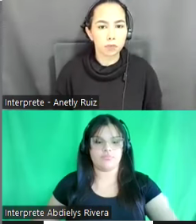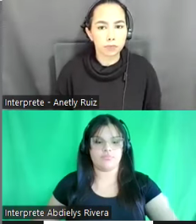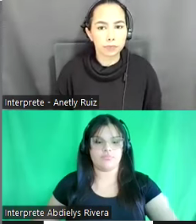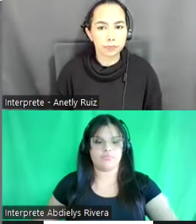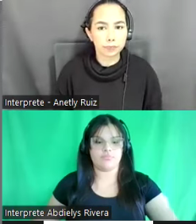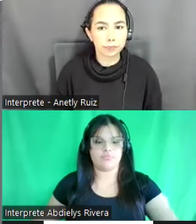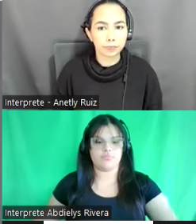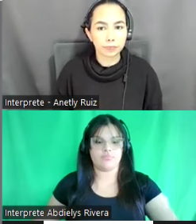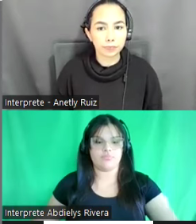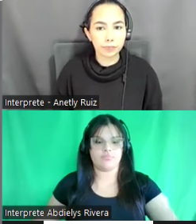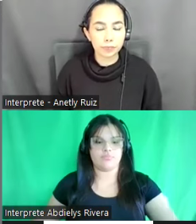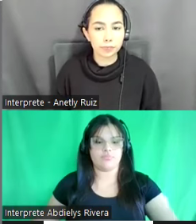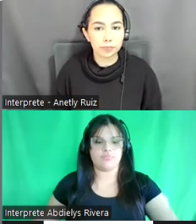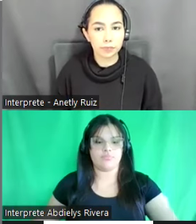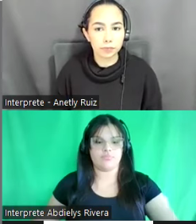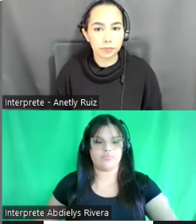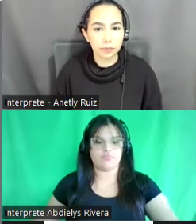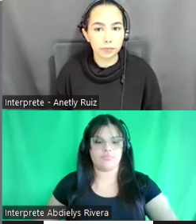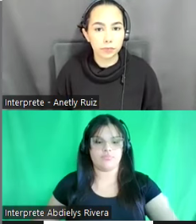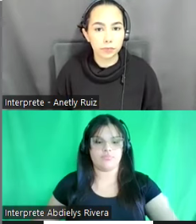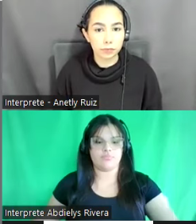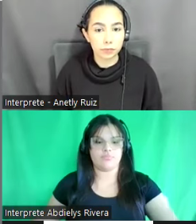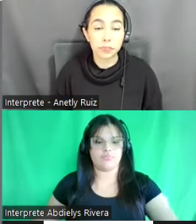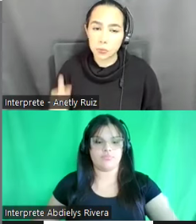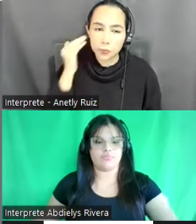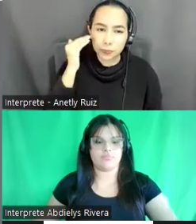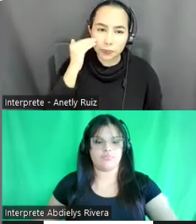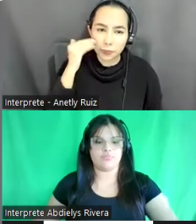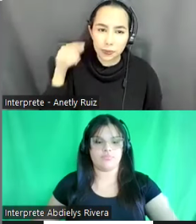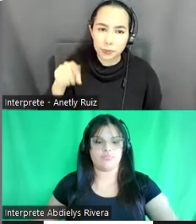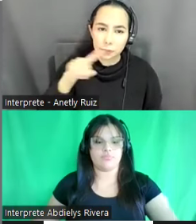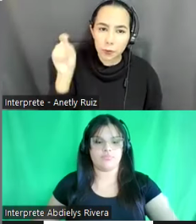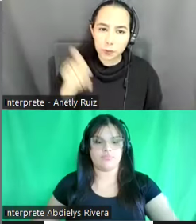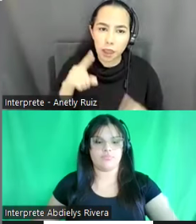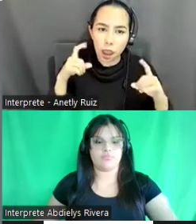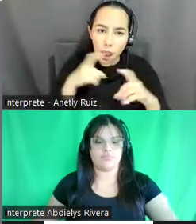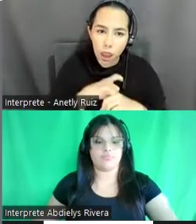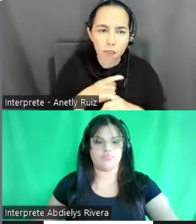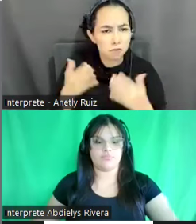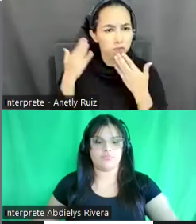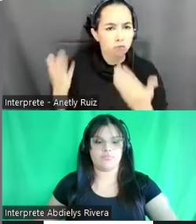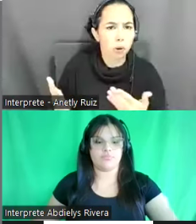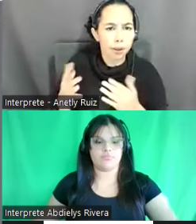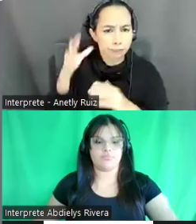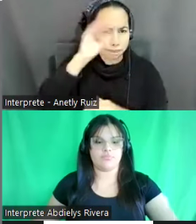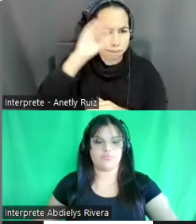Me gustaría también que, como esta pregunta es un poquito compleja, pudieran comentar sus